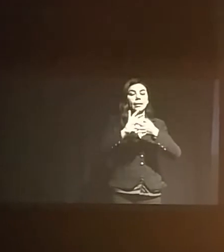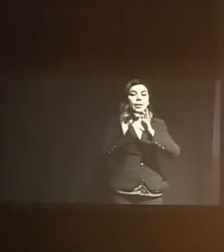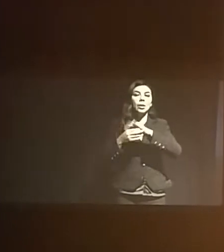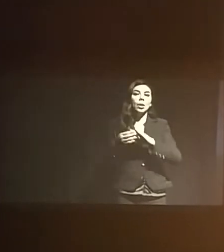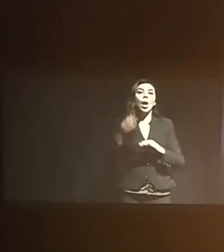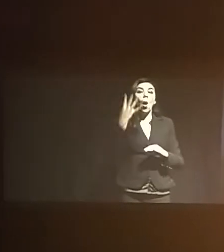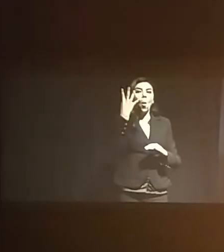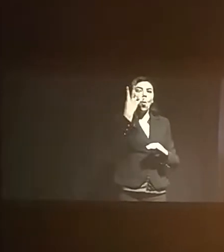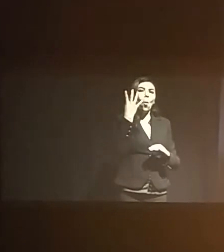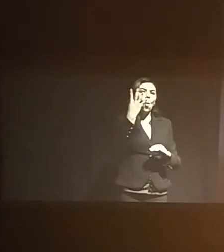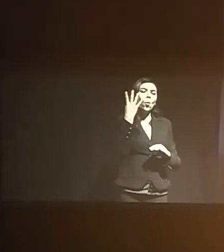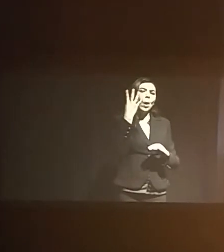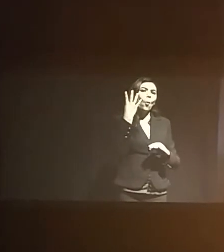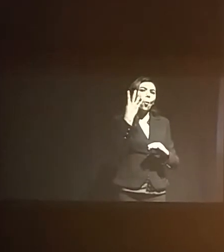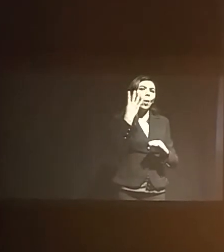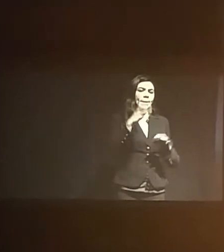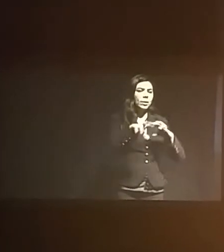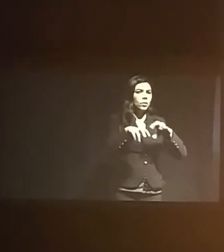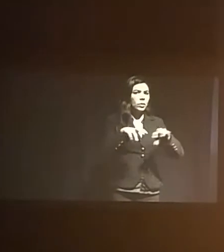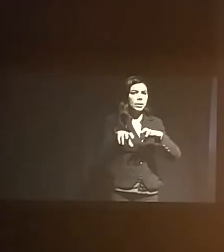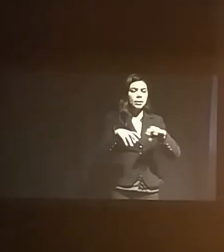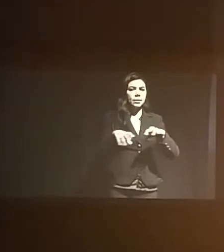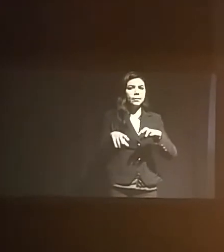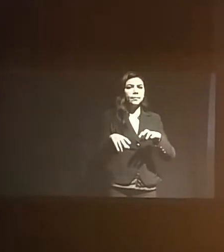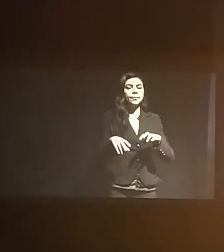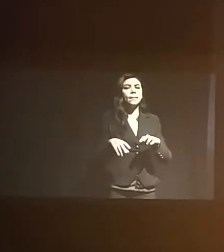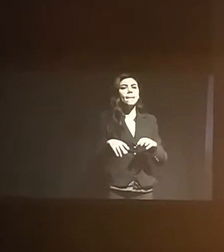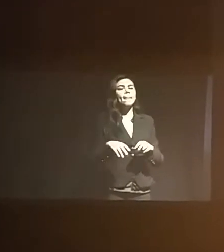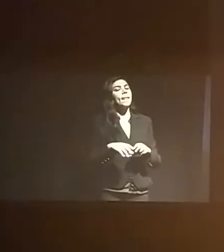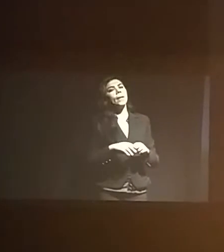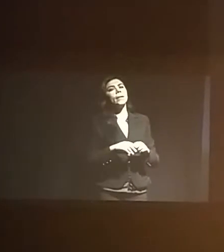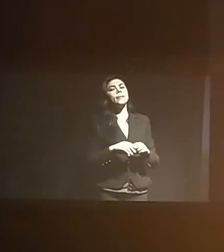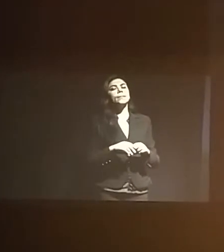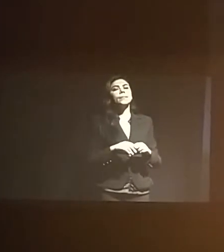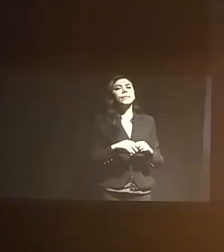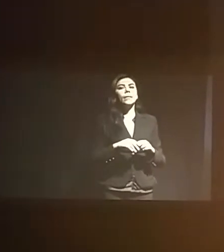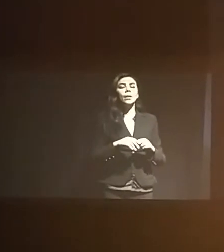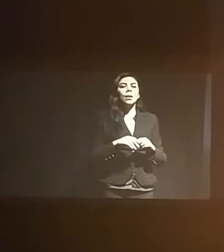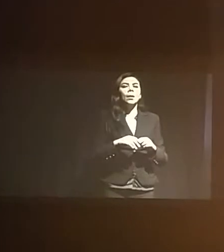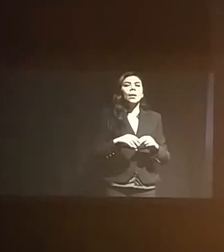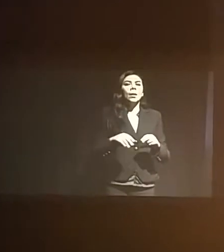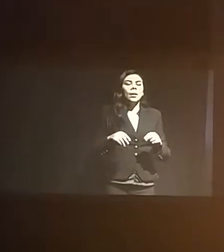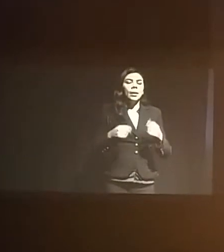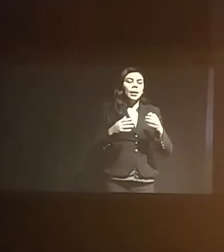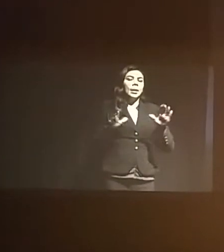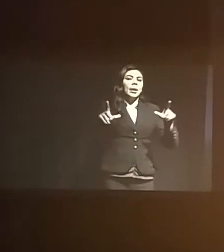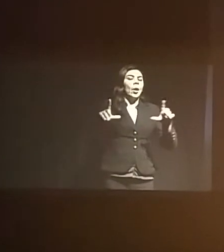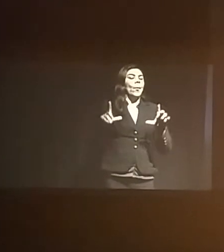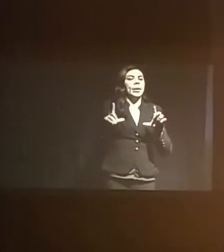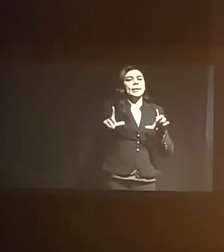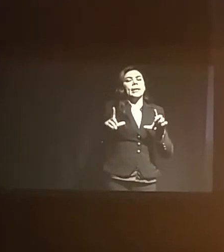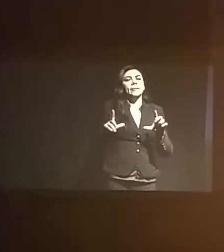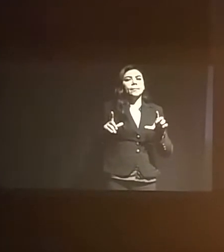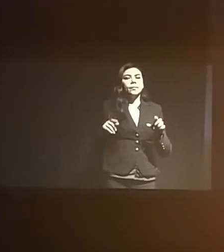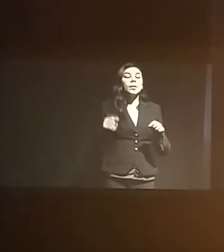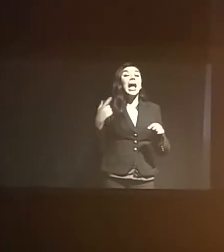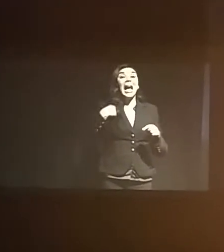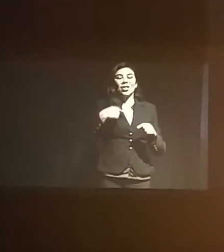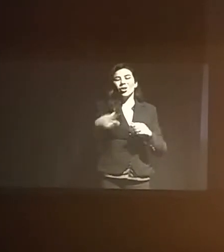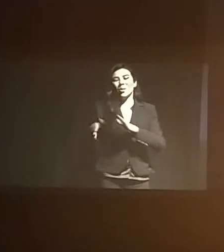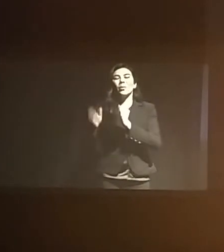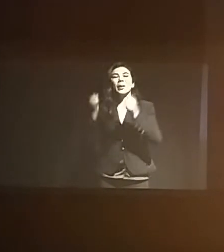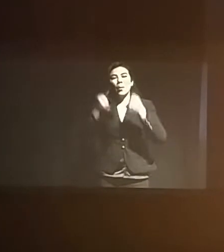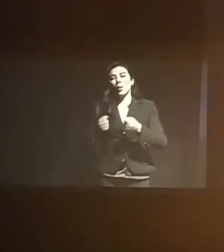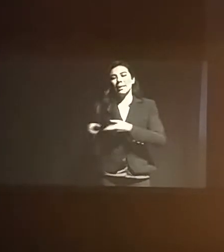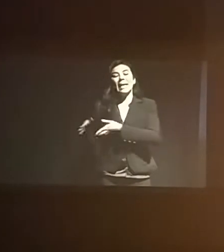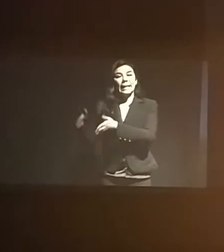elemento, porque es acceder, circular, usar. En uno Nicolás hablaba de egresar, que es cierto, ya tengo que poder salir, no